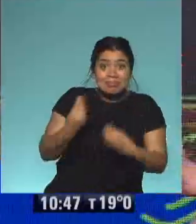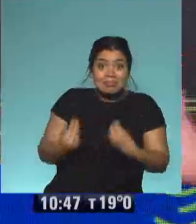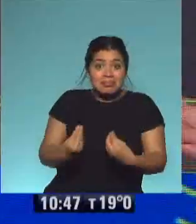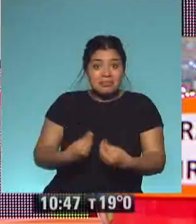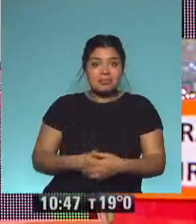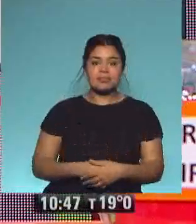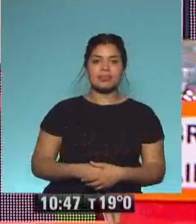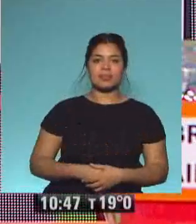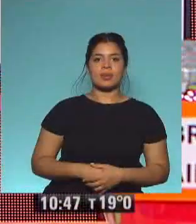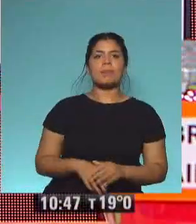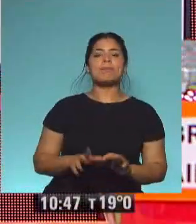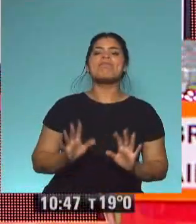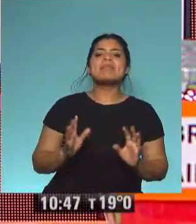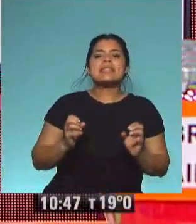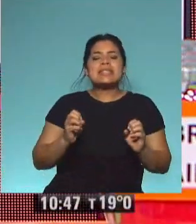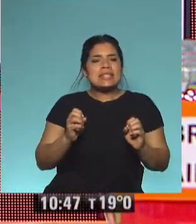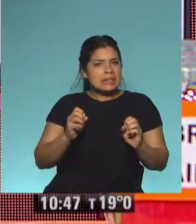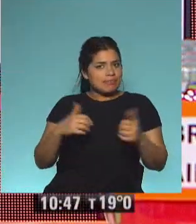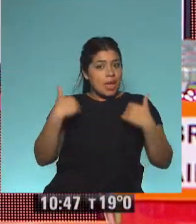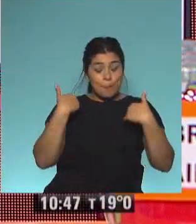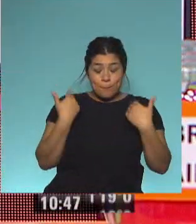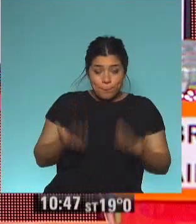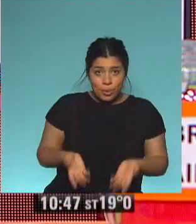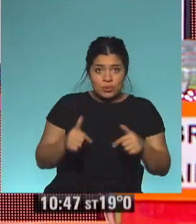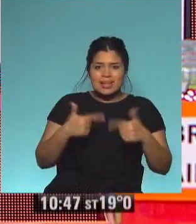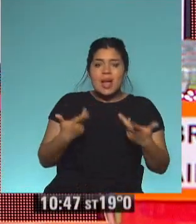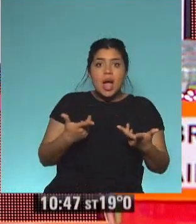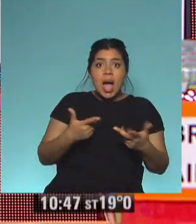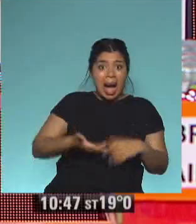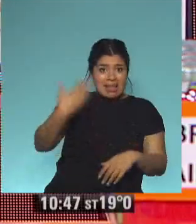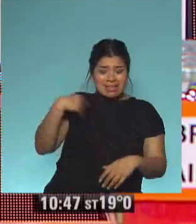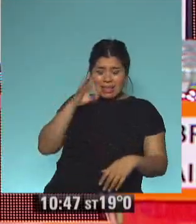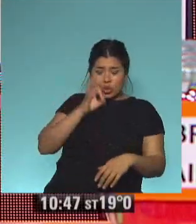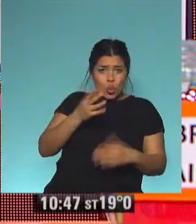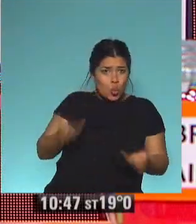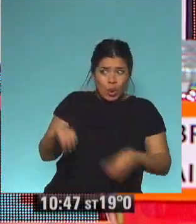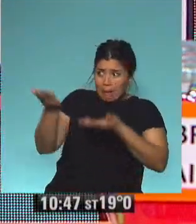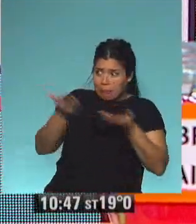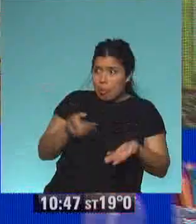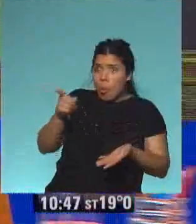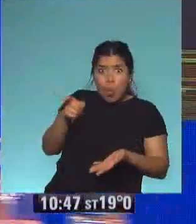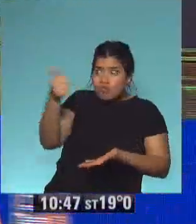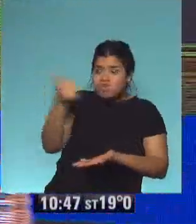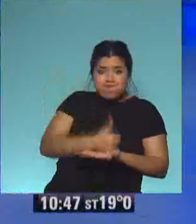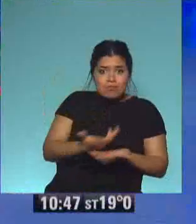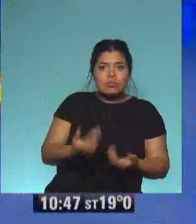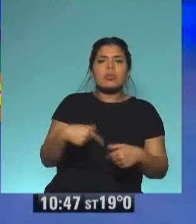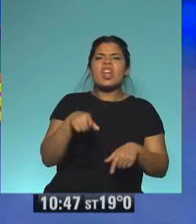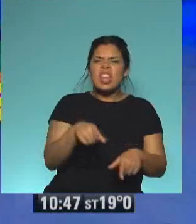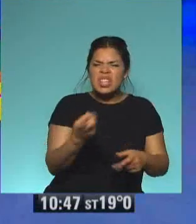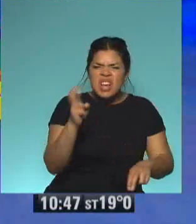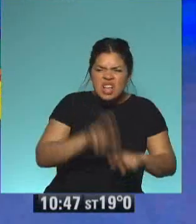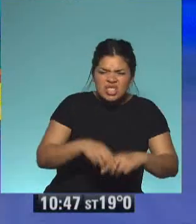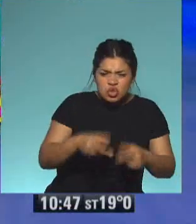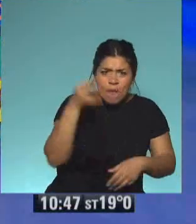No, es bueno. Que lo queremos aprovechar al máximo. Nunca tuvimos a Leonardo da Vinci en un aula. Permiso, claro. ¿Esto qué es, un asiento del futuro? Un